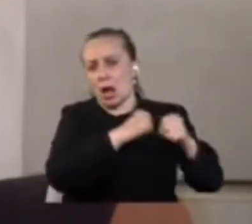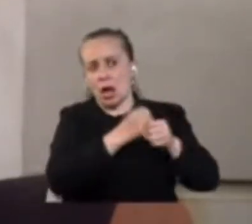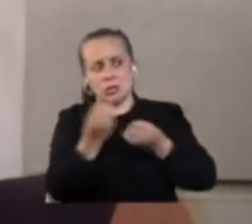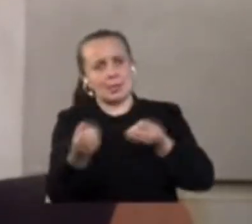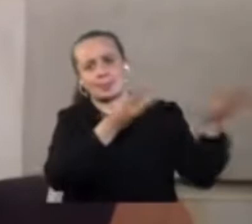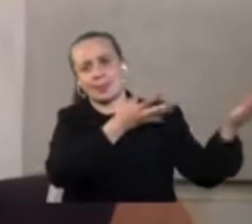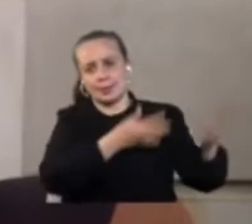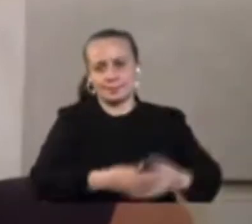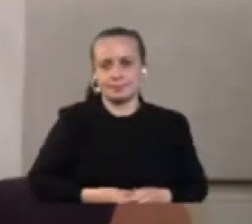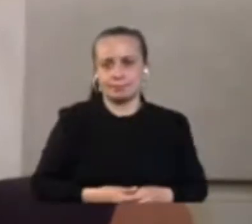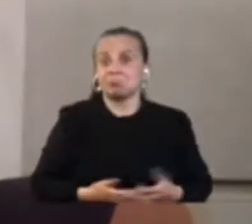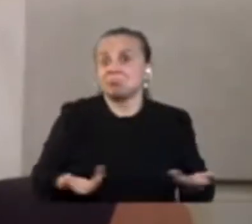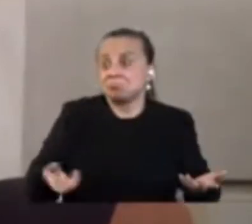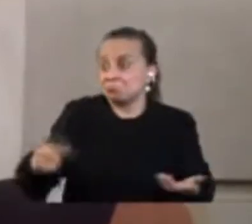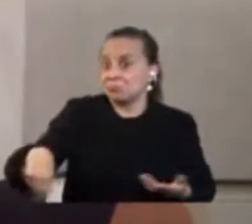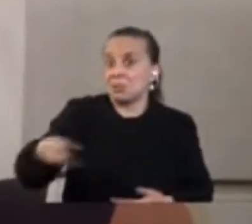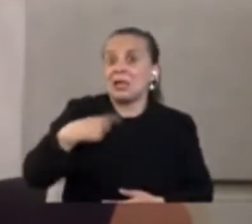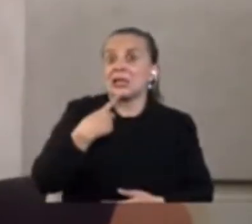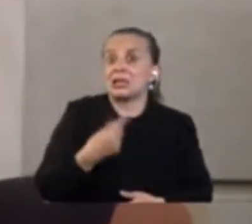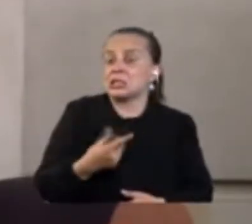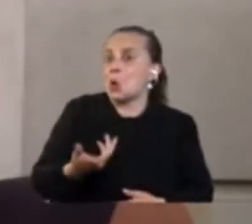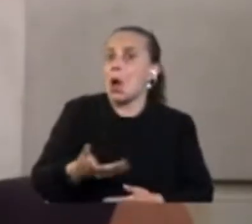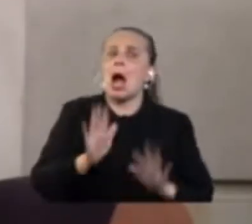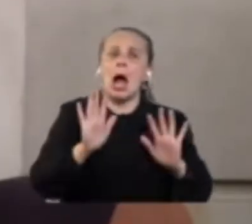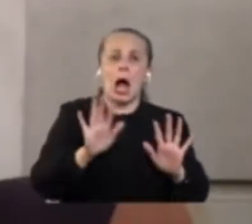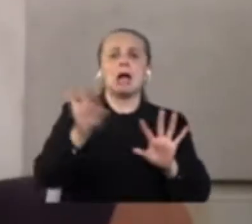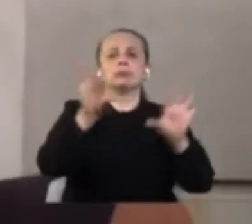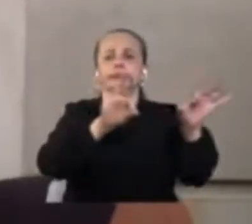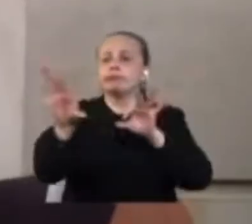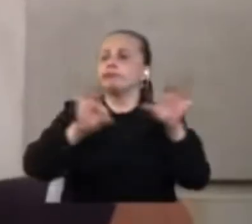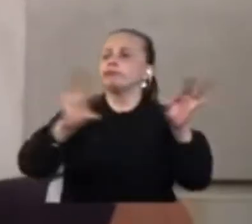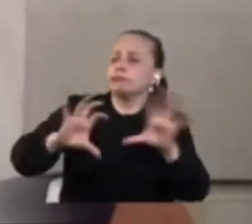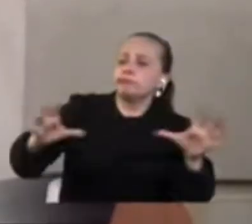Dijeron que era para aumentar el empleo.